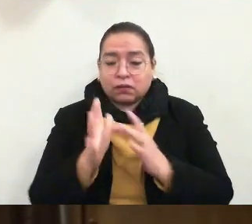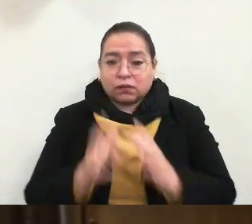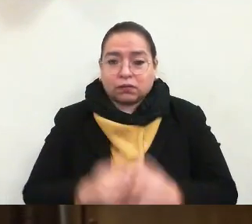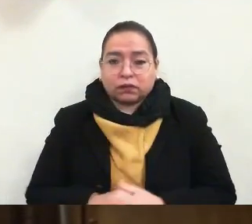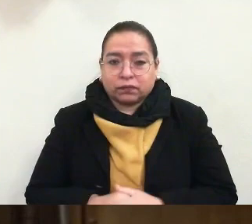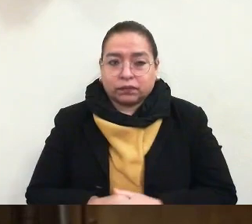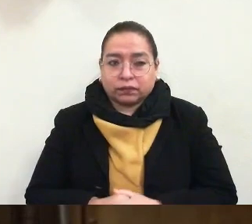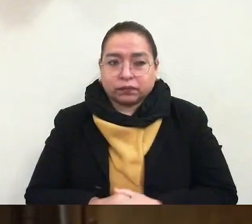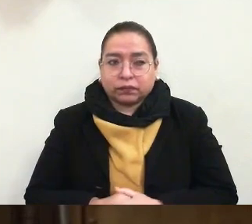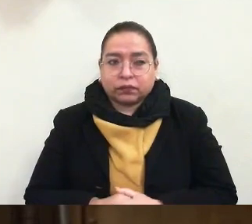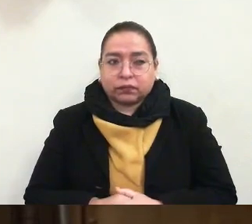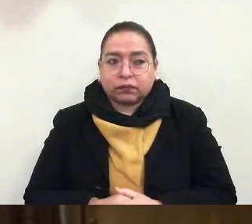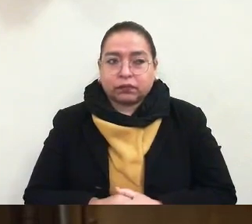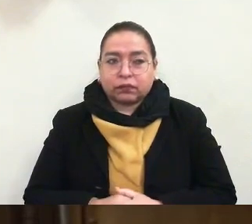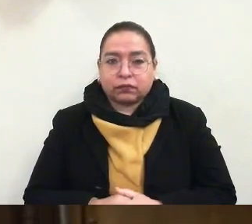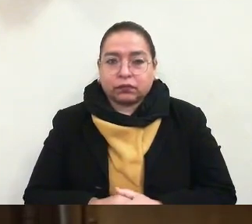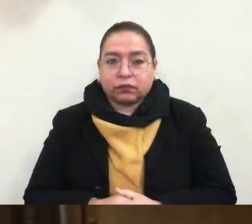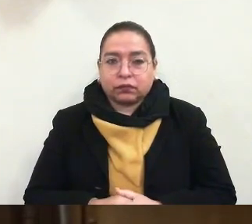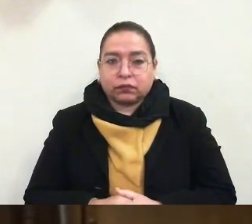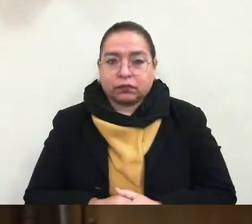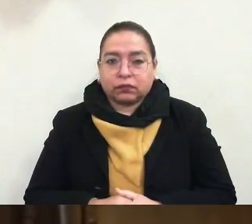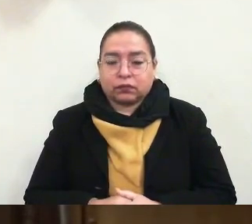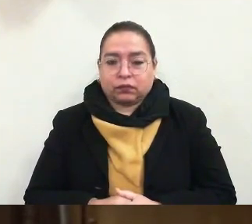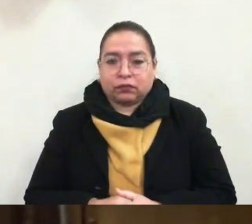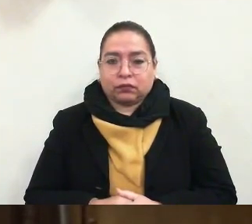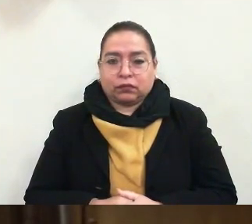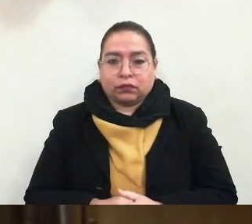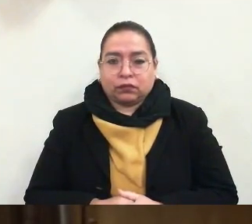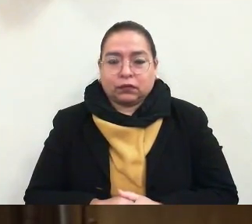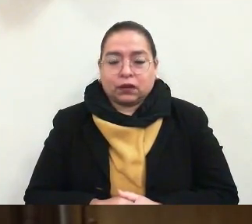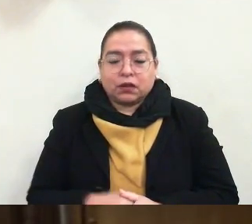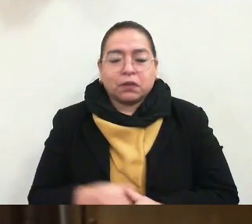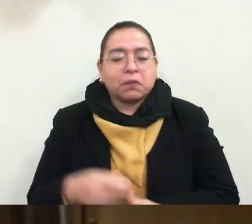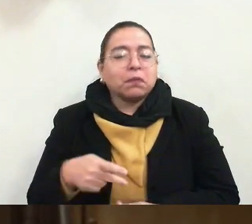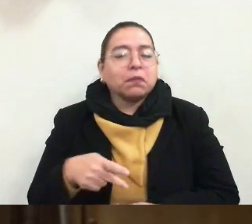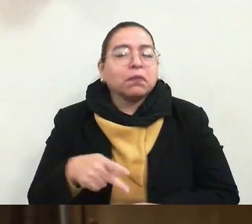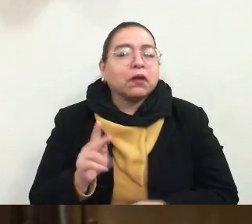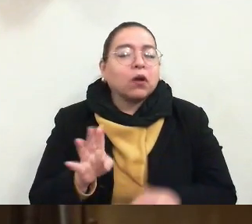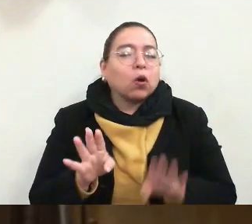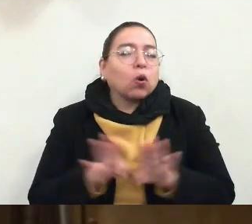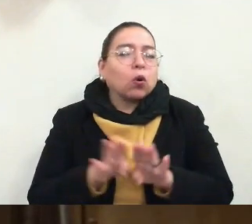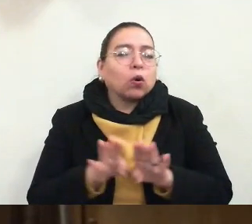pero para leer las Escrituras correctamente,